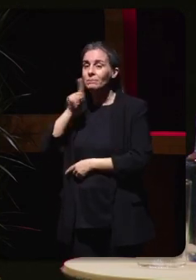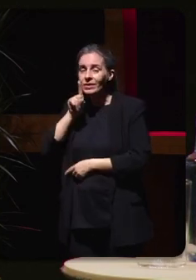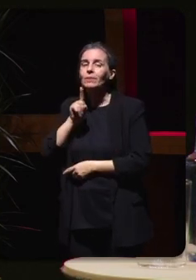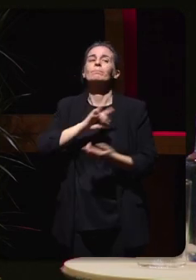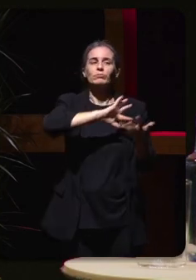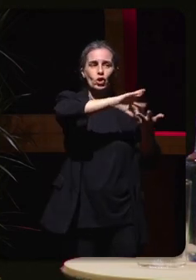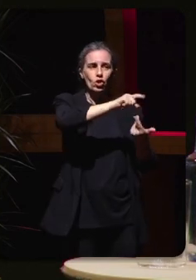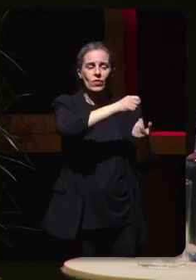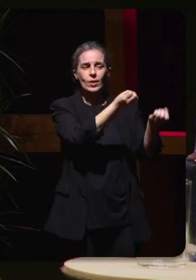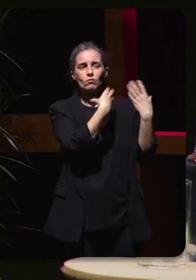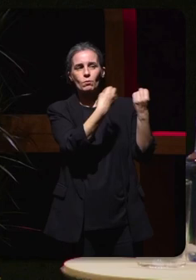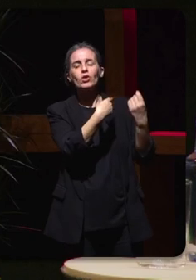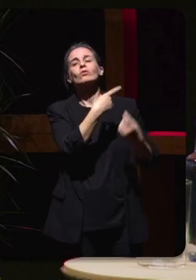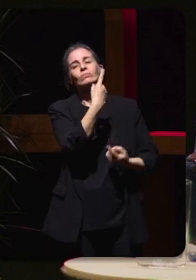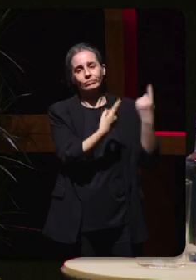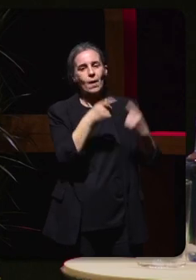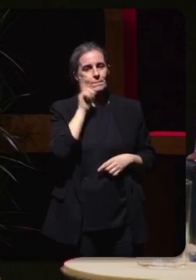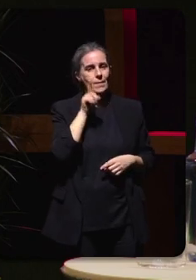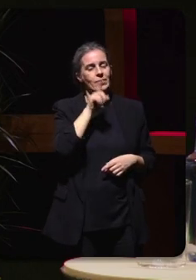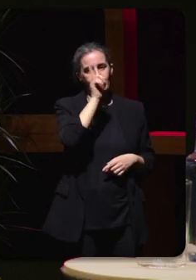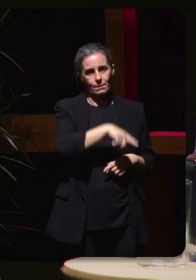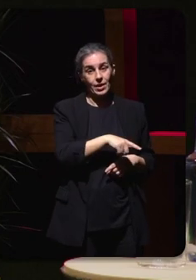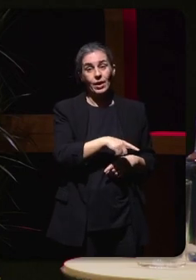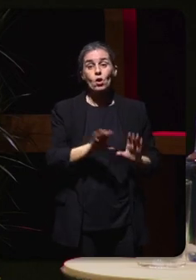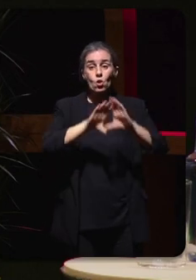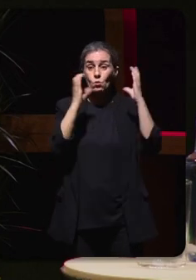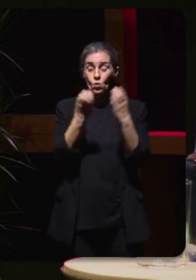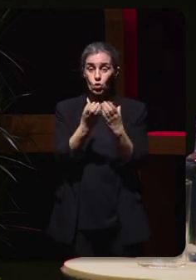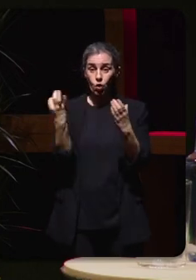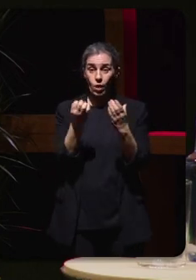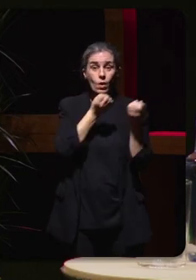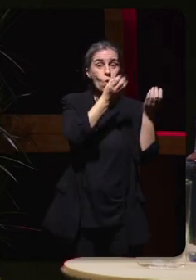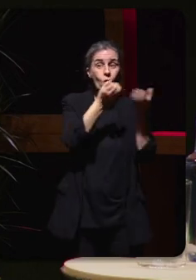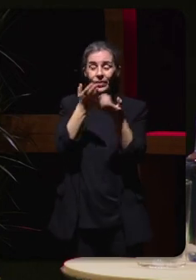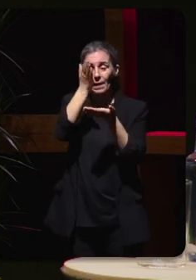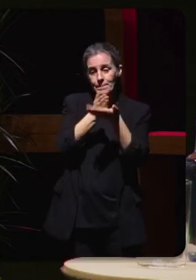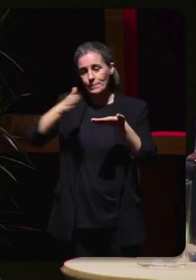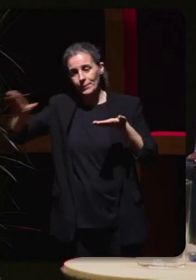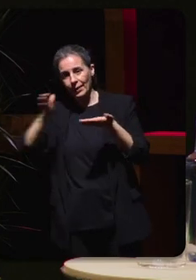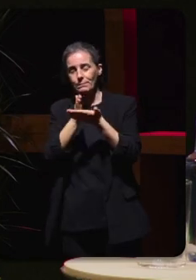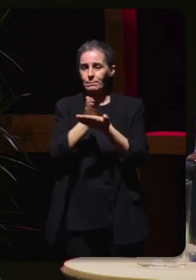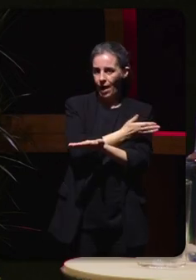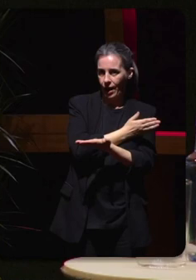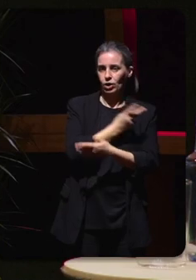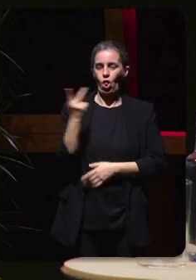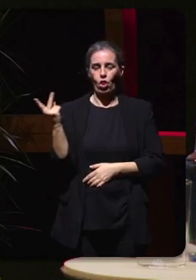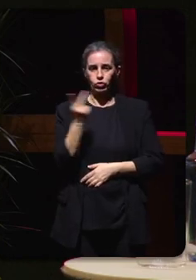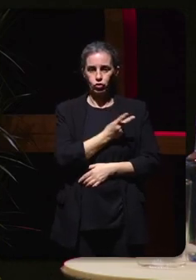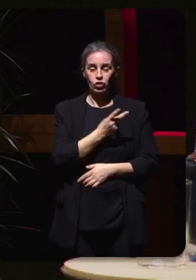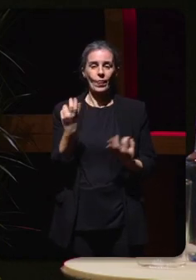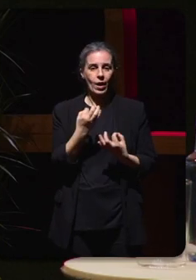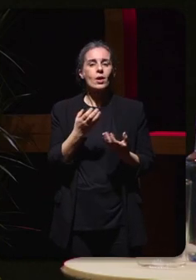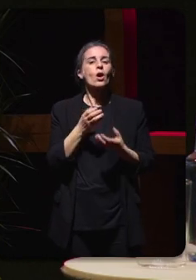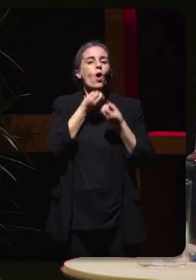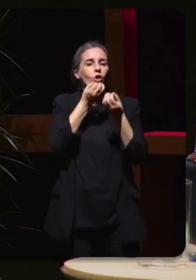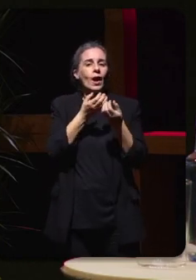¿no? Porque cuando se cuenta el mundo, hay que contar estas dos partes. O sea, hay que contar, o sea, el mundo en